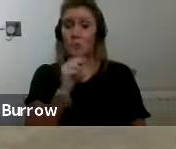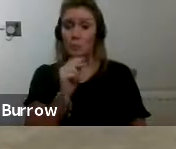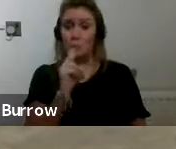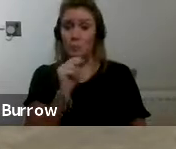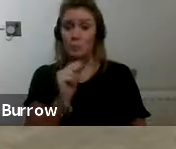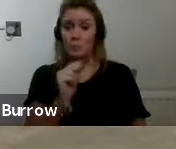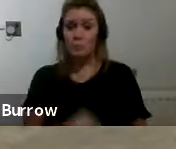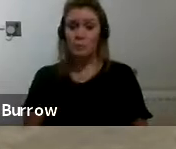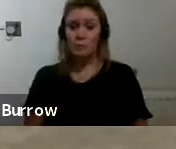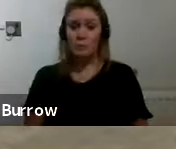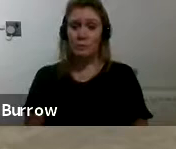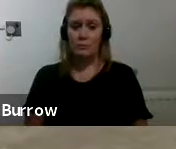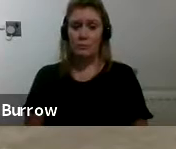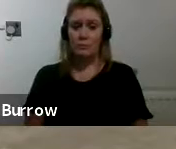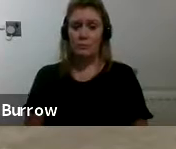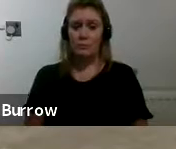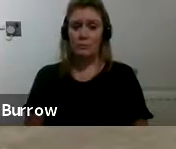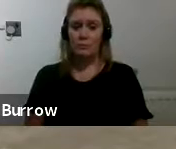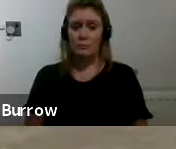It's a loco.